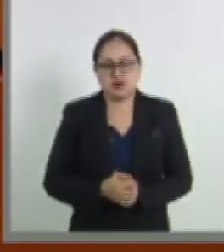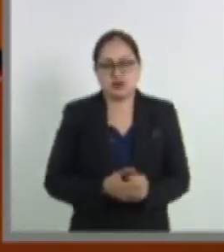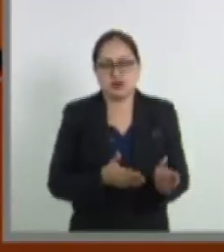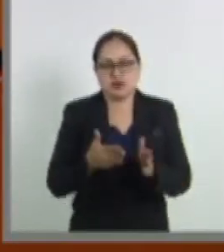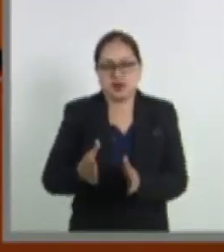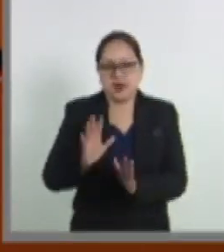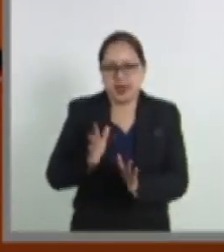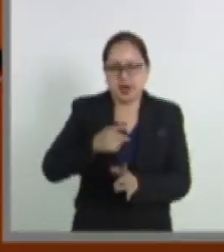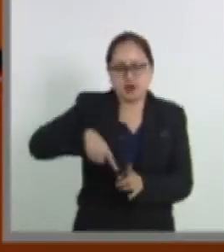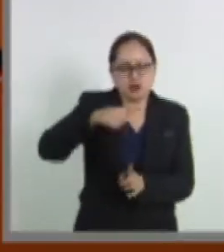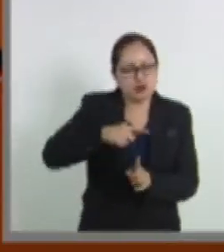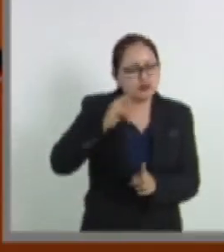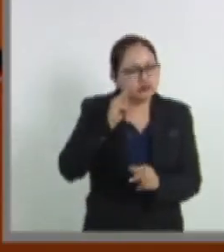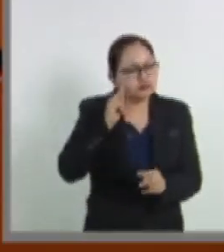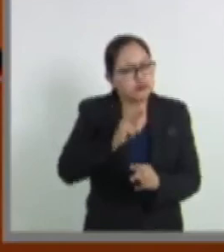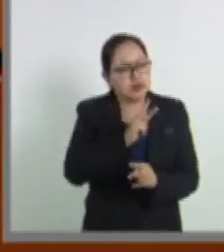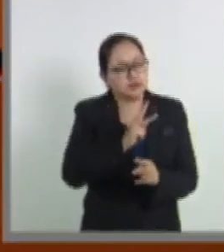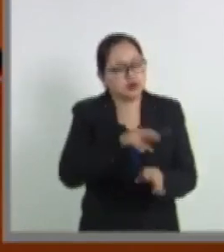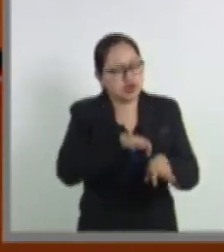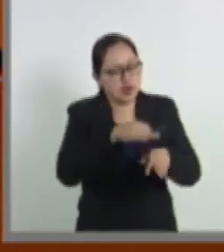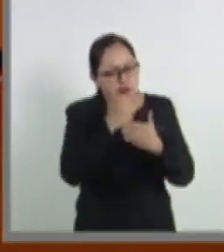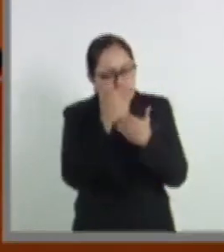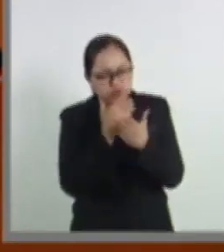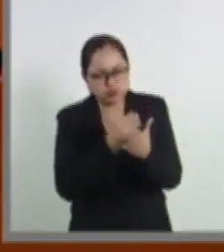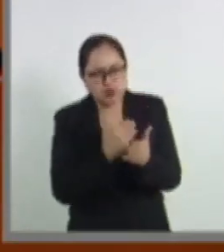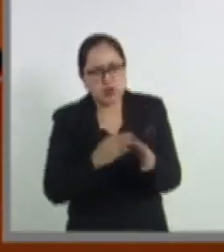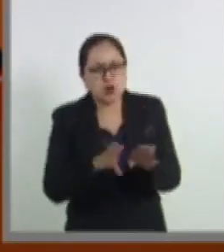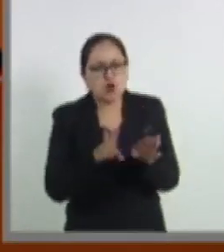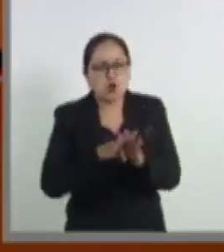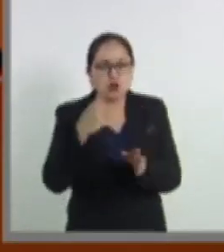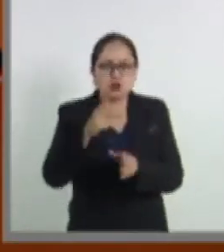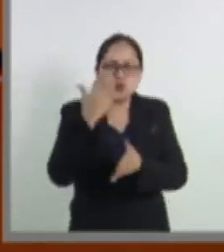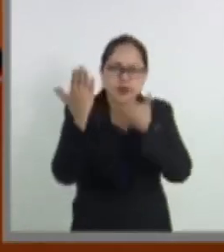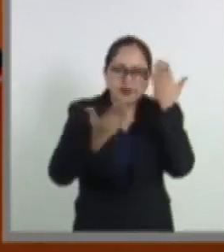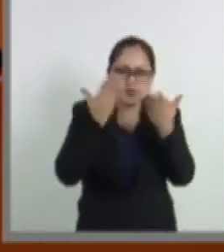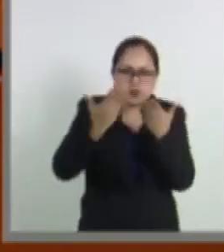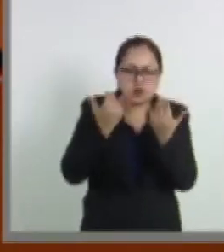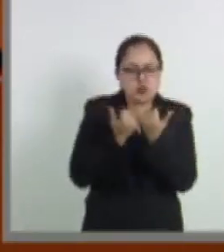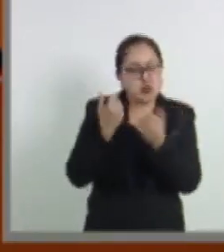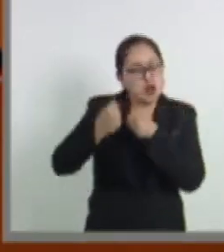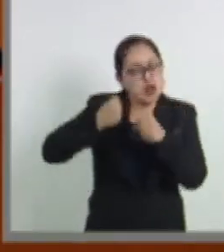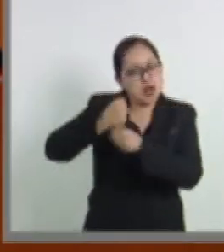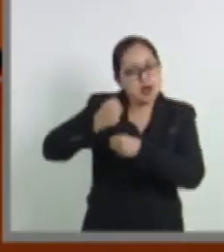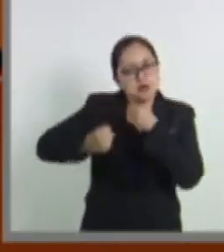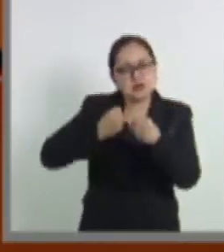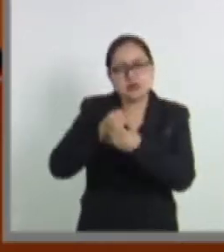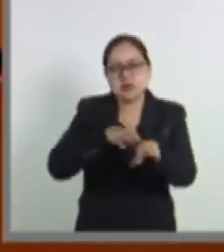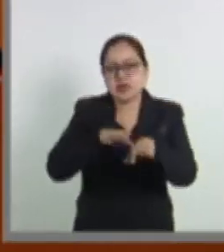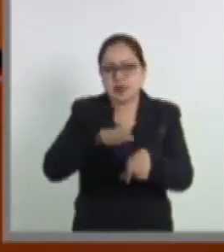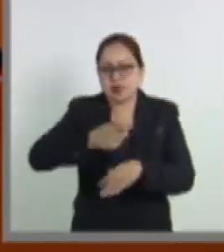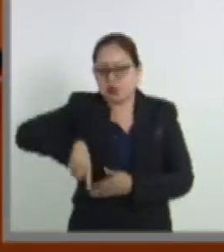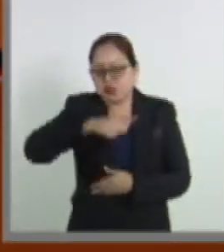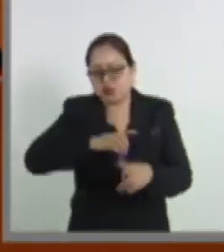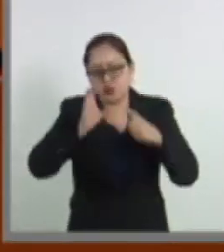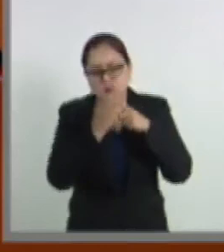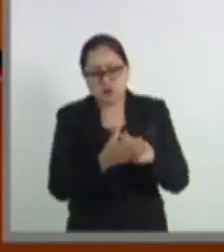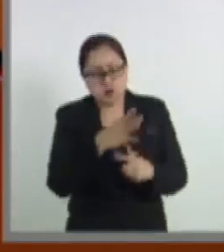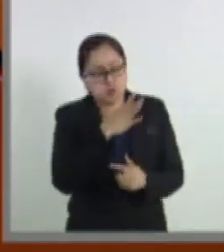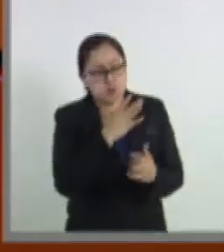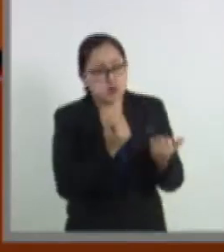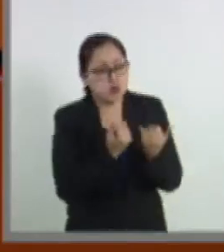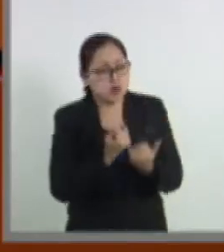después de analizar su plan de trabajo, su trayectoria, sus credenciales académicas, igualmente estas comisiones unidas